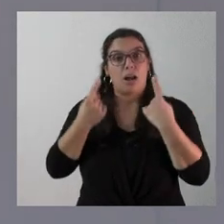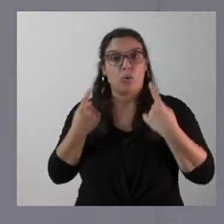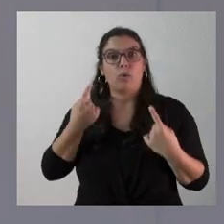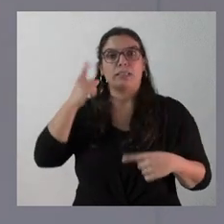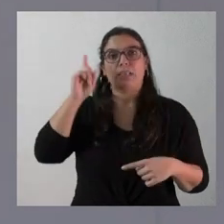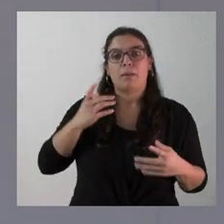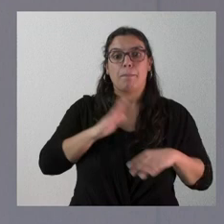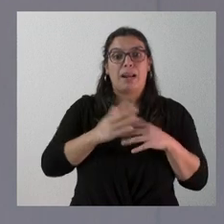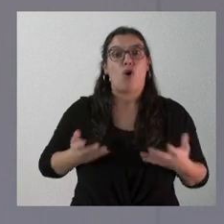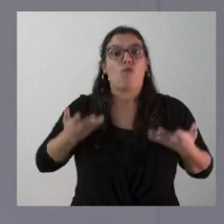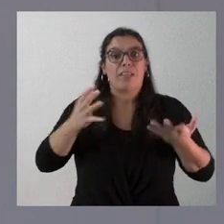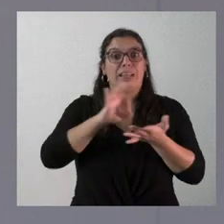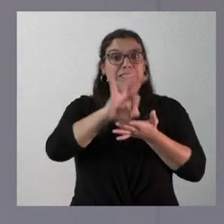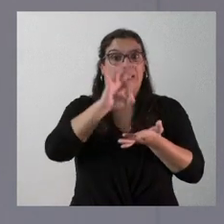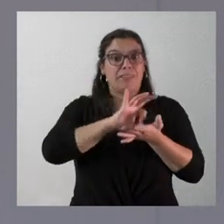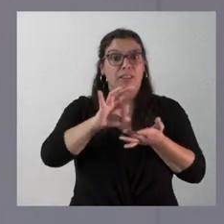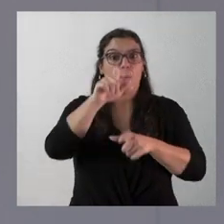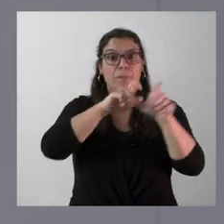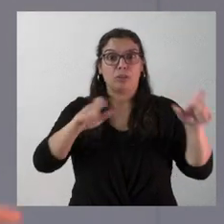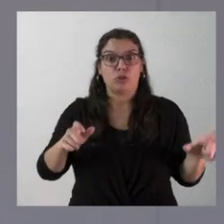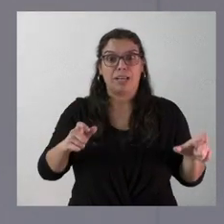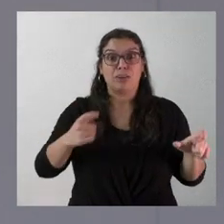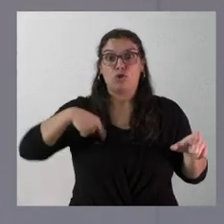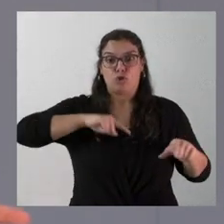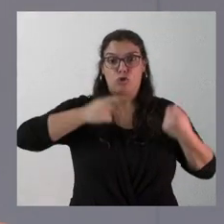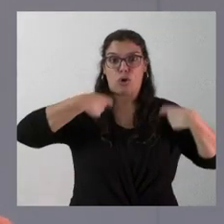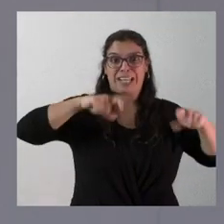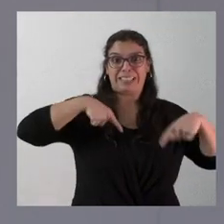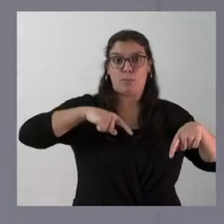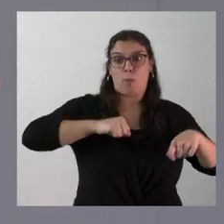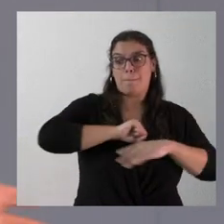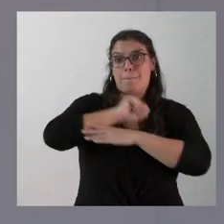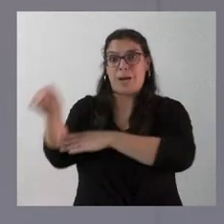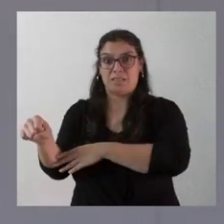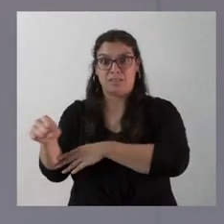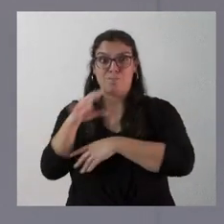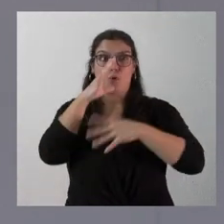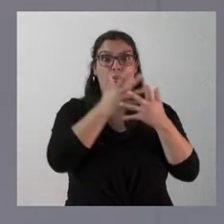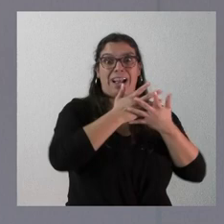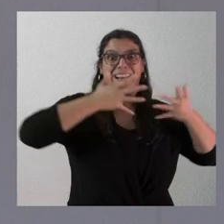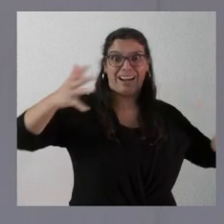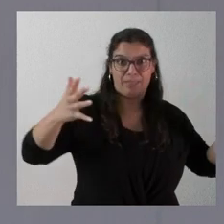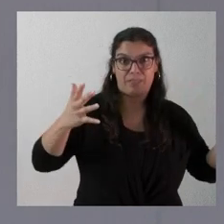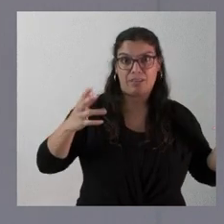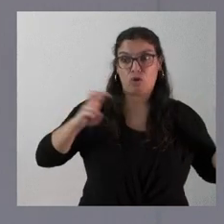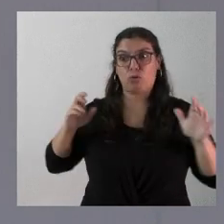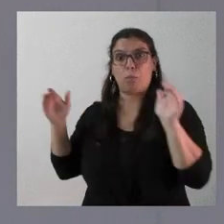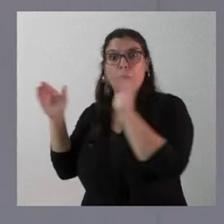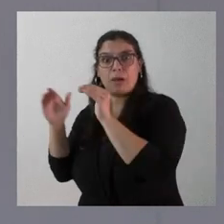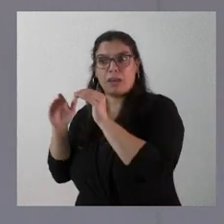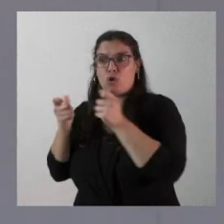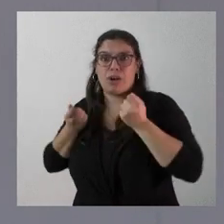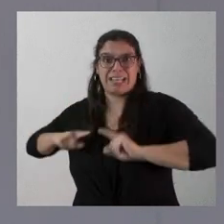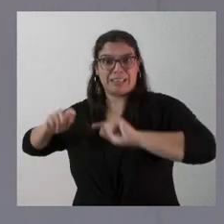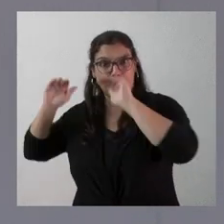con prestárseles a las personas son competencias que son más caras en comunidades autónomas más dispersas y en comunidades autónomas con más superficie territorial no es tan difícil